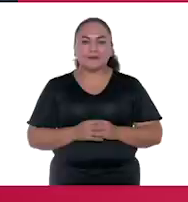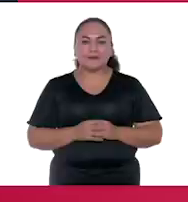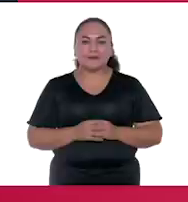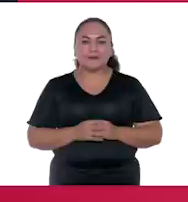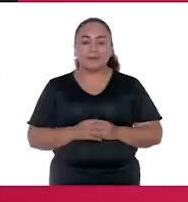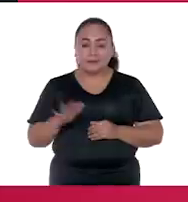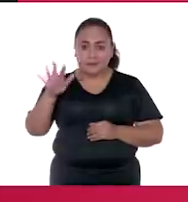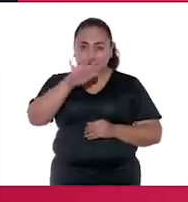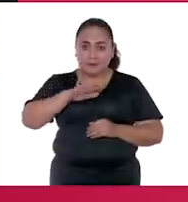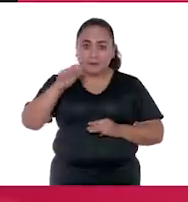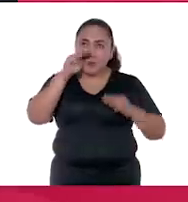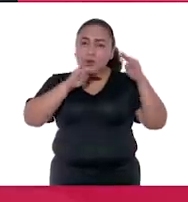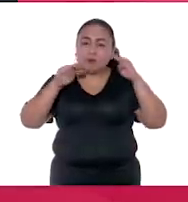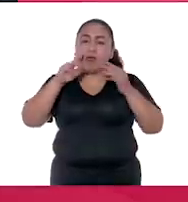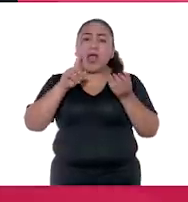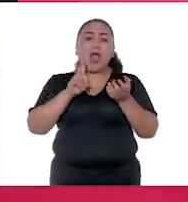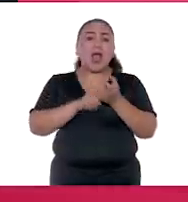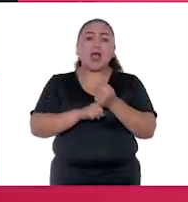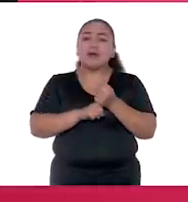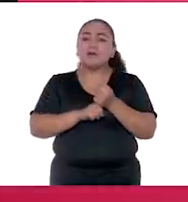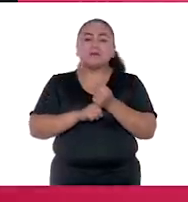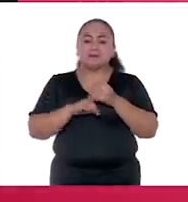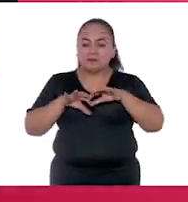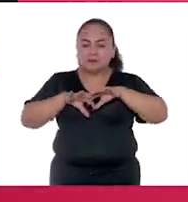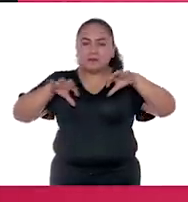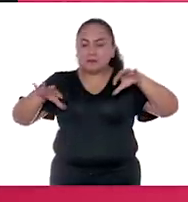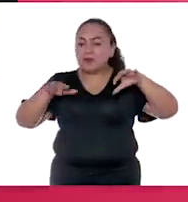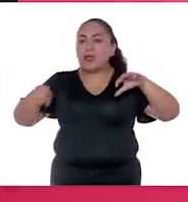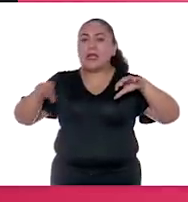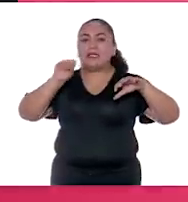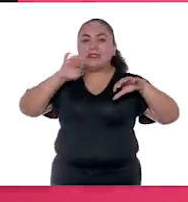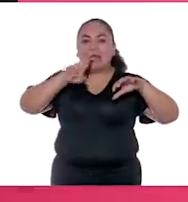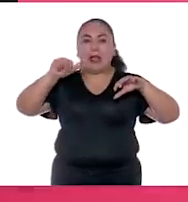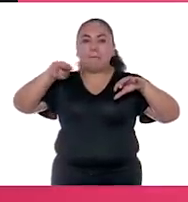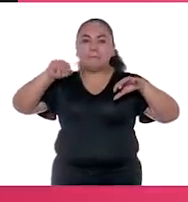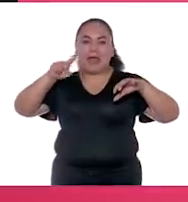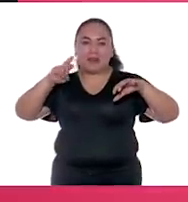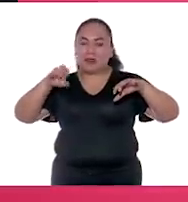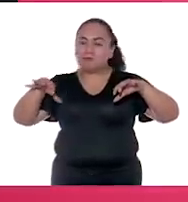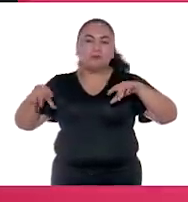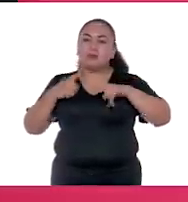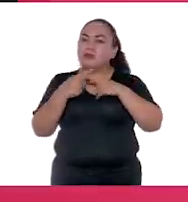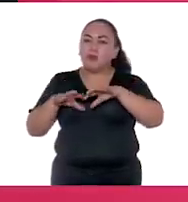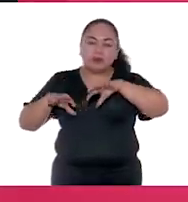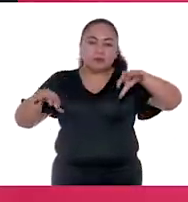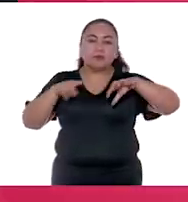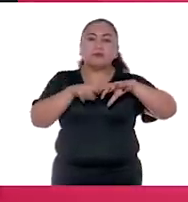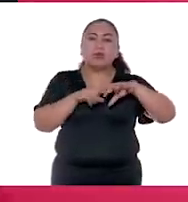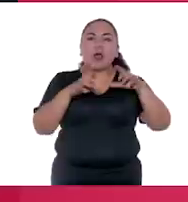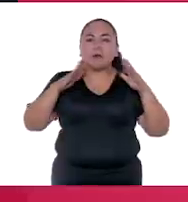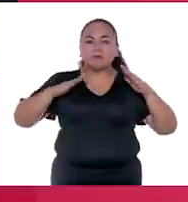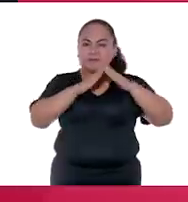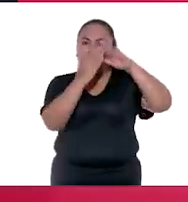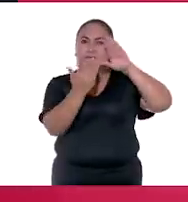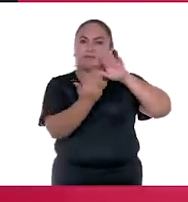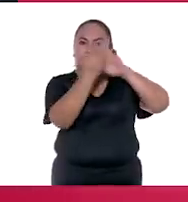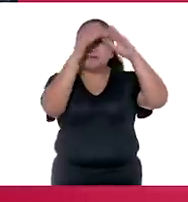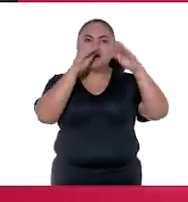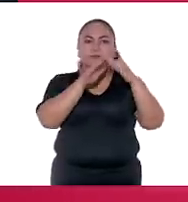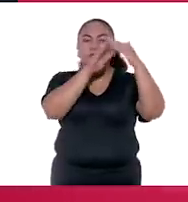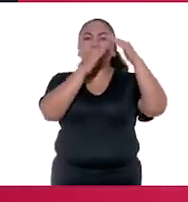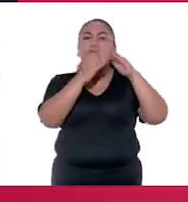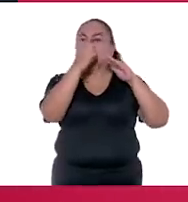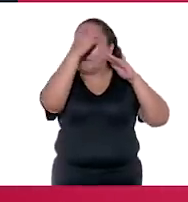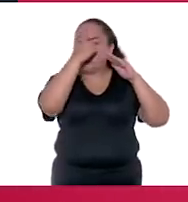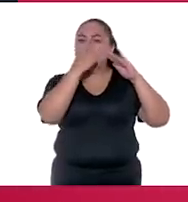Es una sierra aislada de la gran cordillera de la Sierra Madre. Picos, cañadas y crestas brotan del